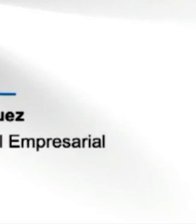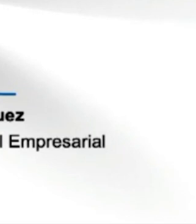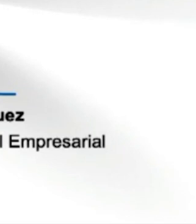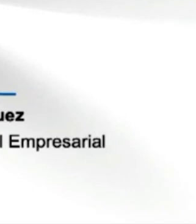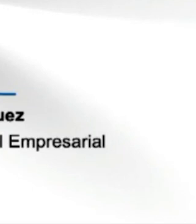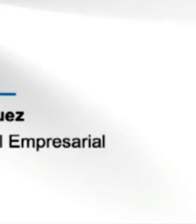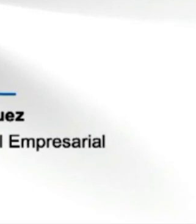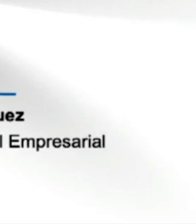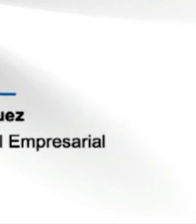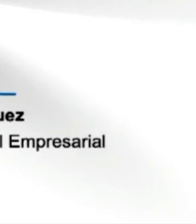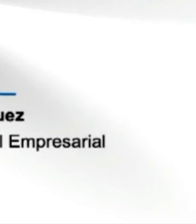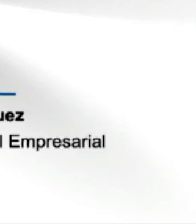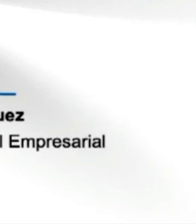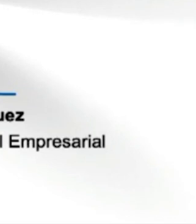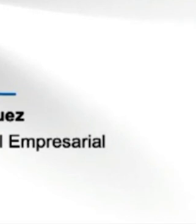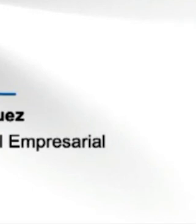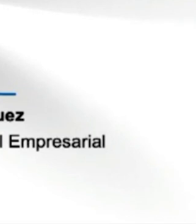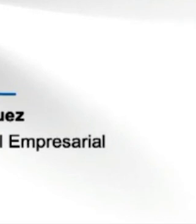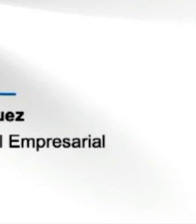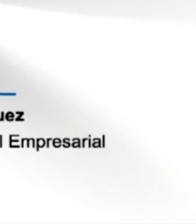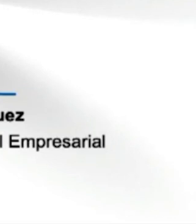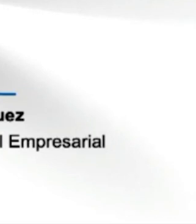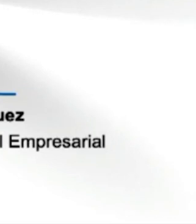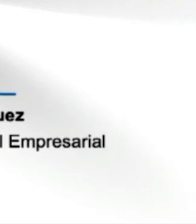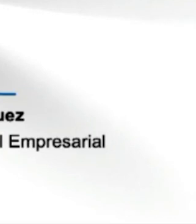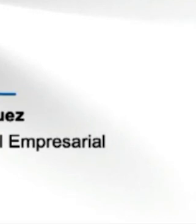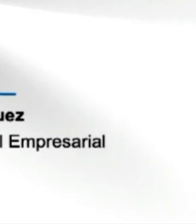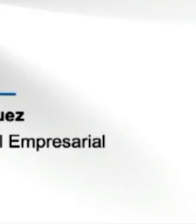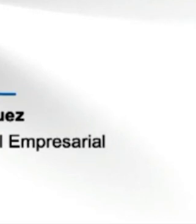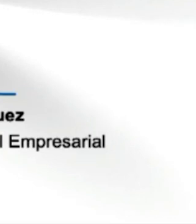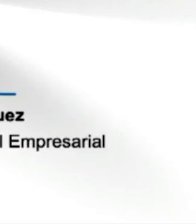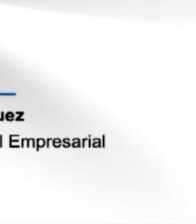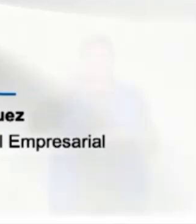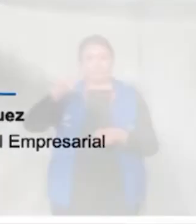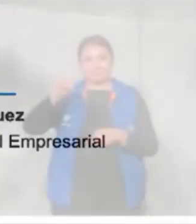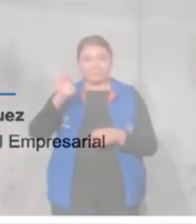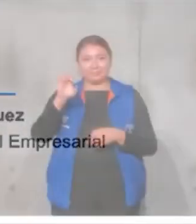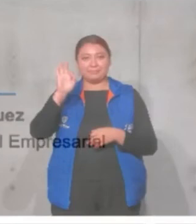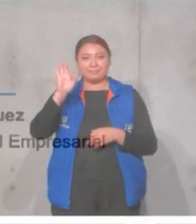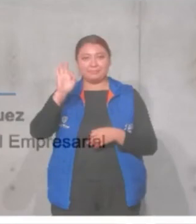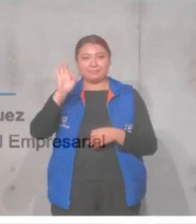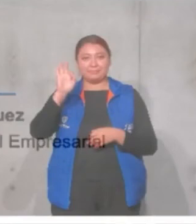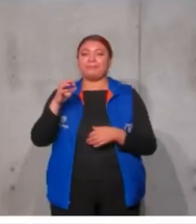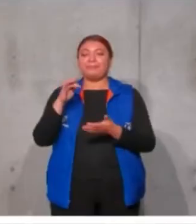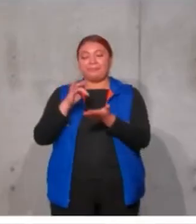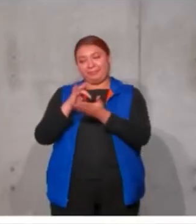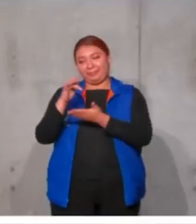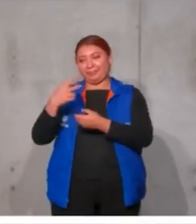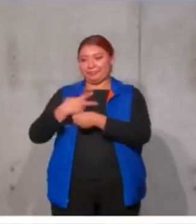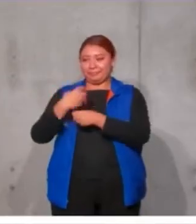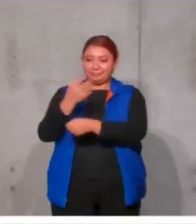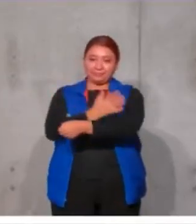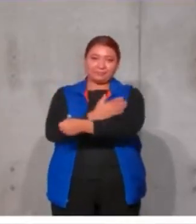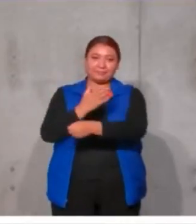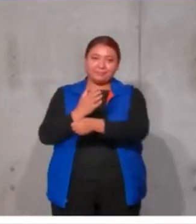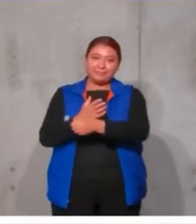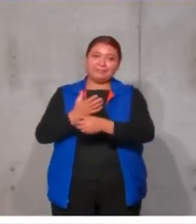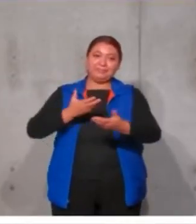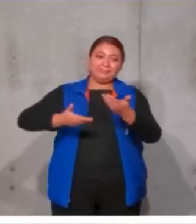RCE. No, gracias a ti, Ivonne, gracias a CEMEFI por la oportunidad que me dan de